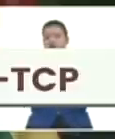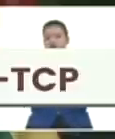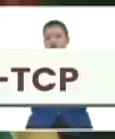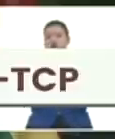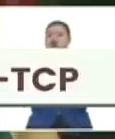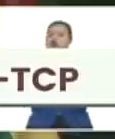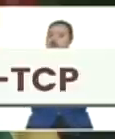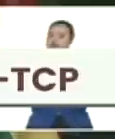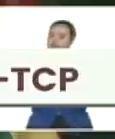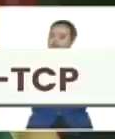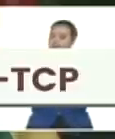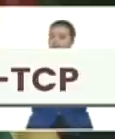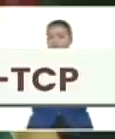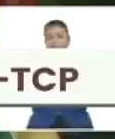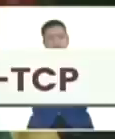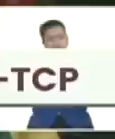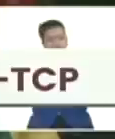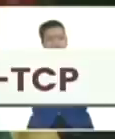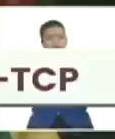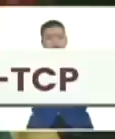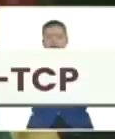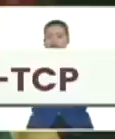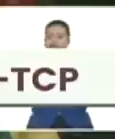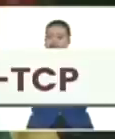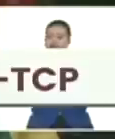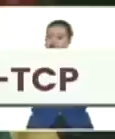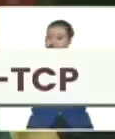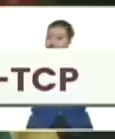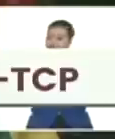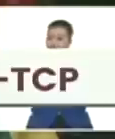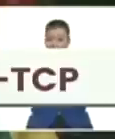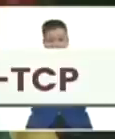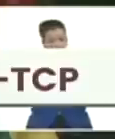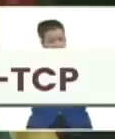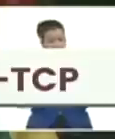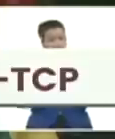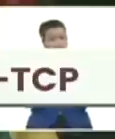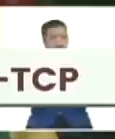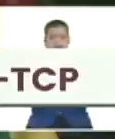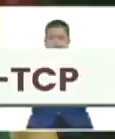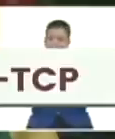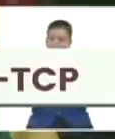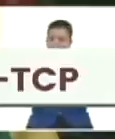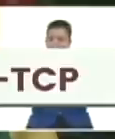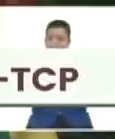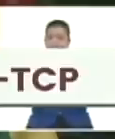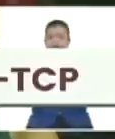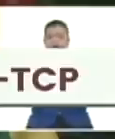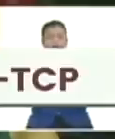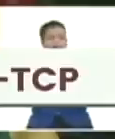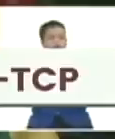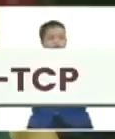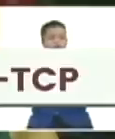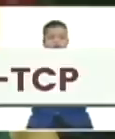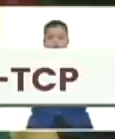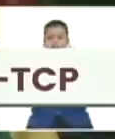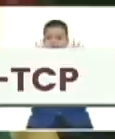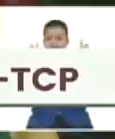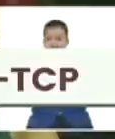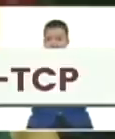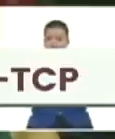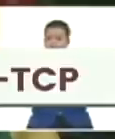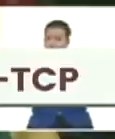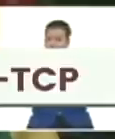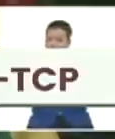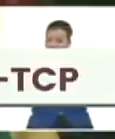las controversias, apelando al diálogo, a la diplomacia y el entendimiento entre las naciones y los pueblos del mundo. En este